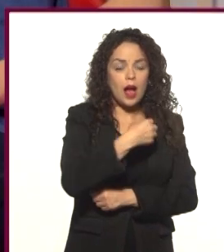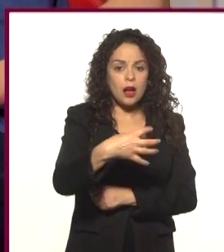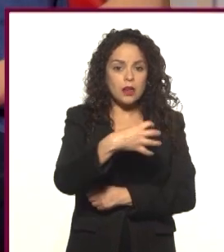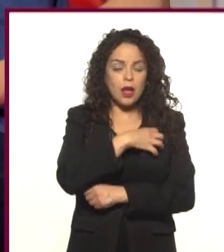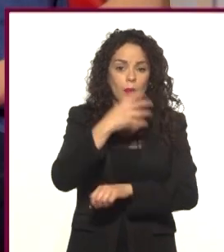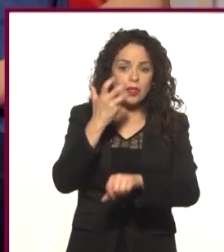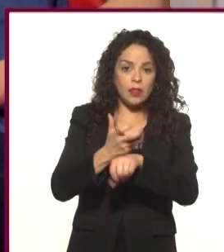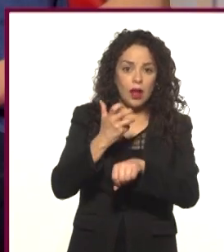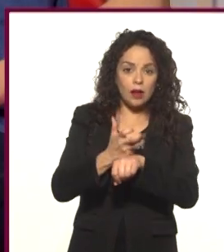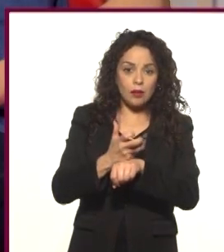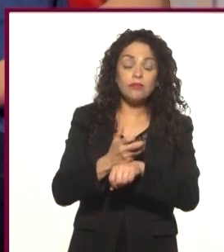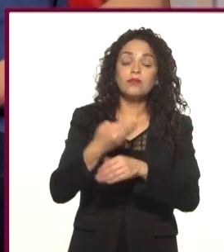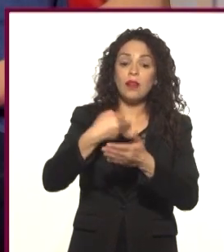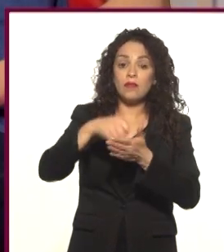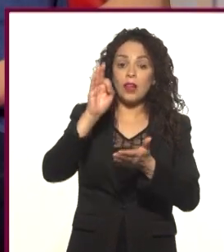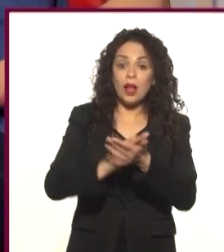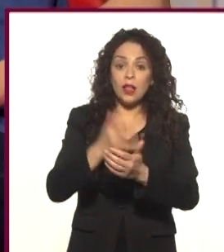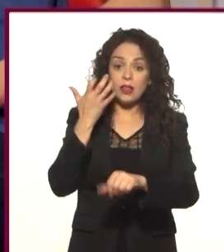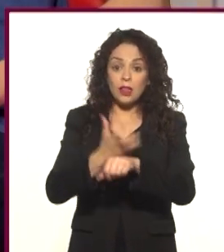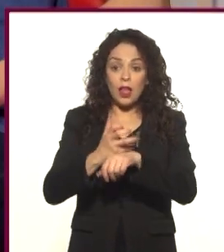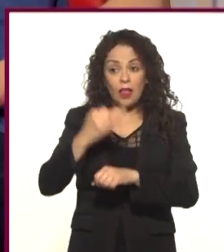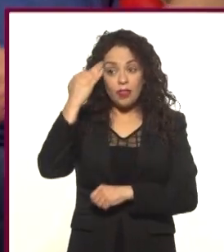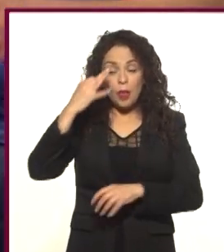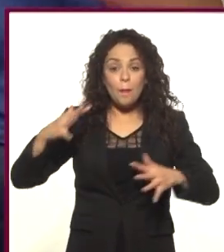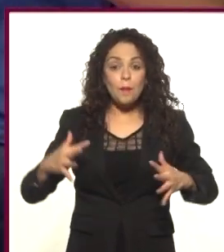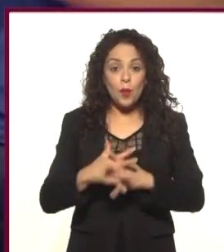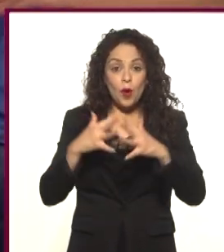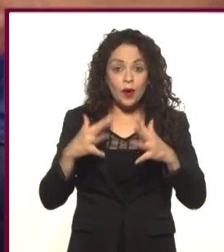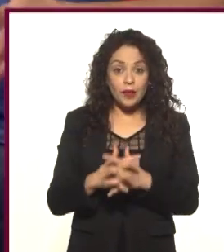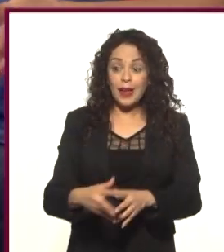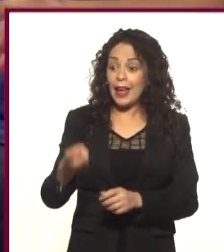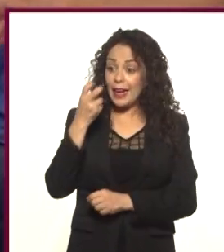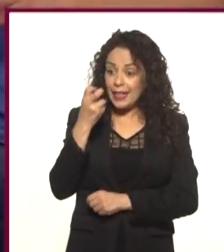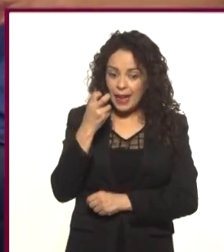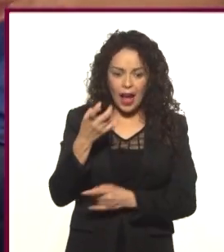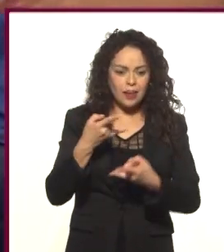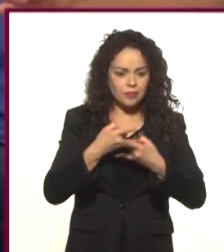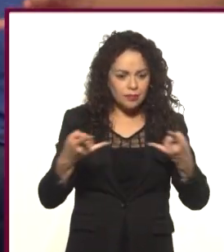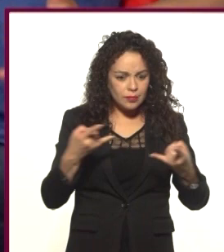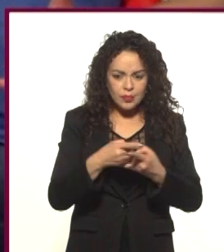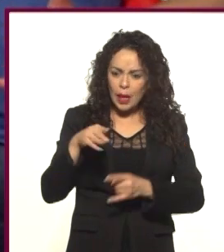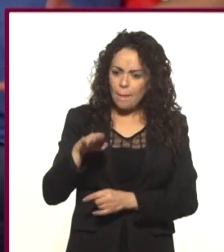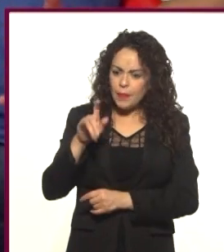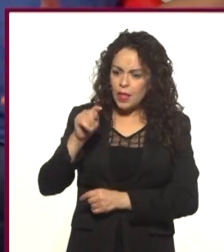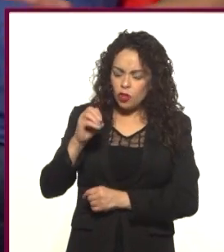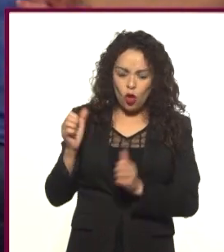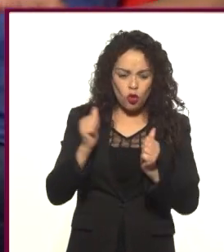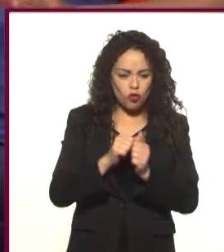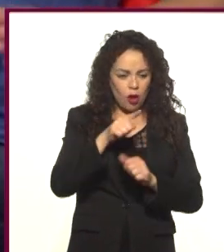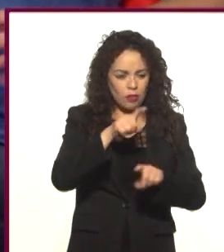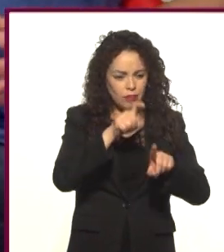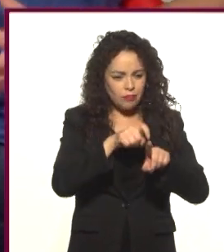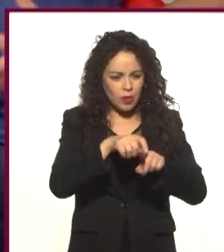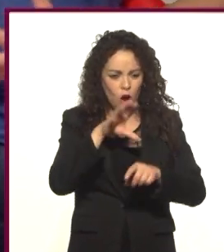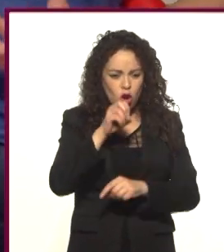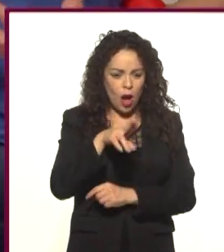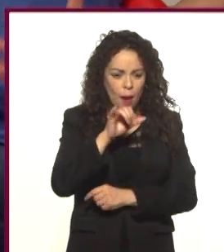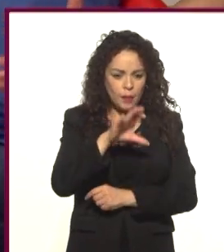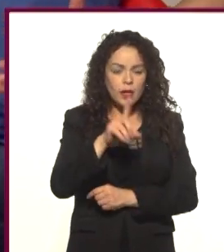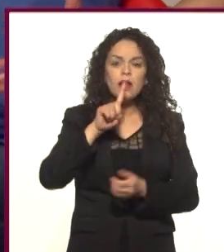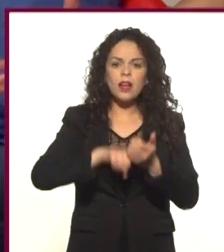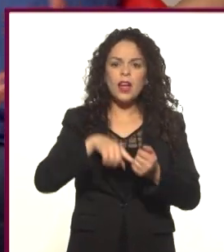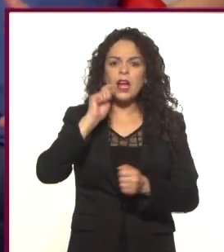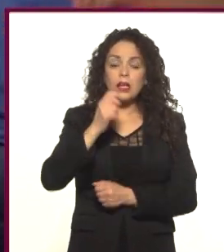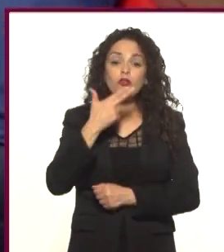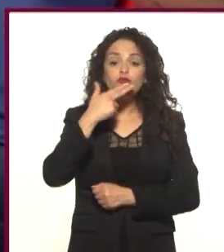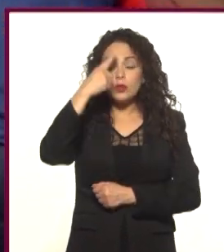la esperanza y los valores estadounidenses durante la guerra. Entonces los cómics y los mitos reinterpretados también cumplen una función